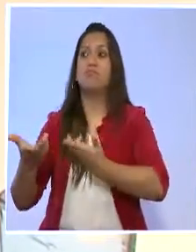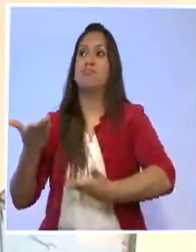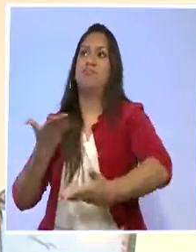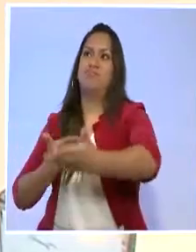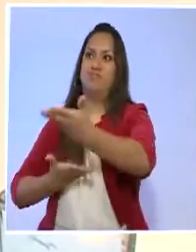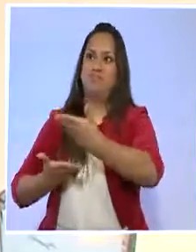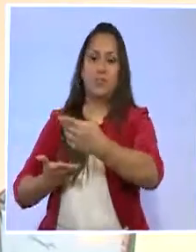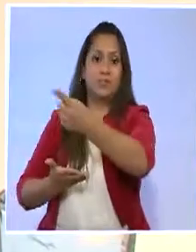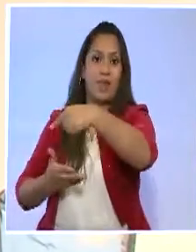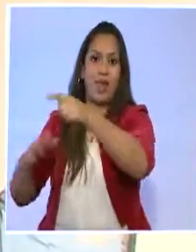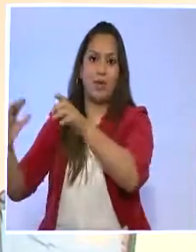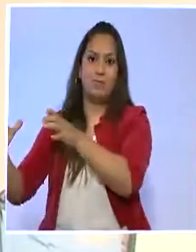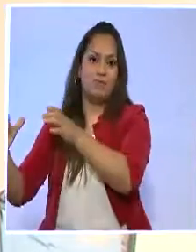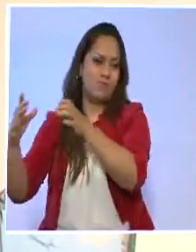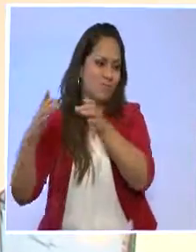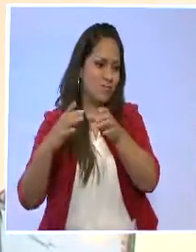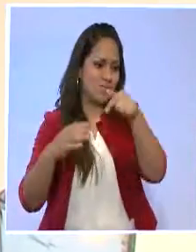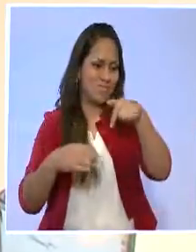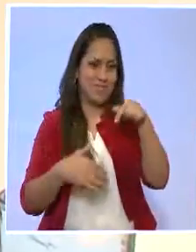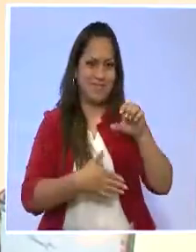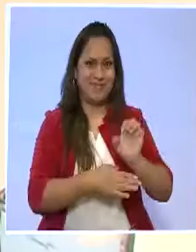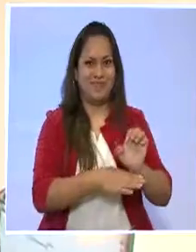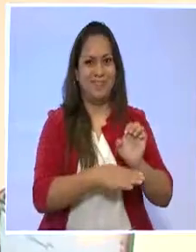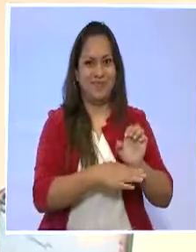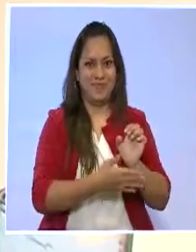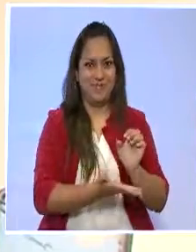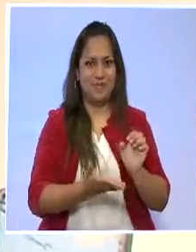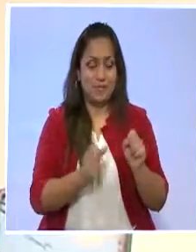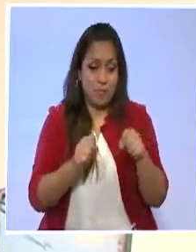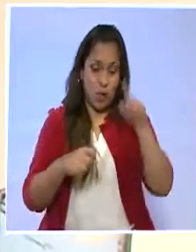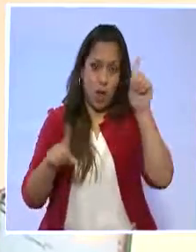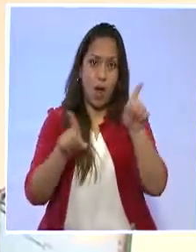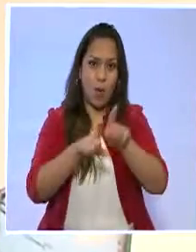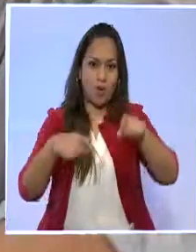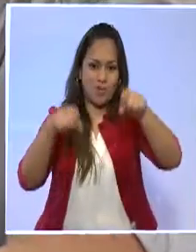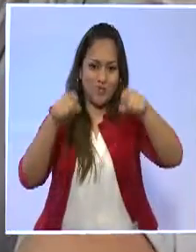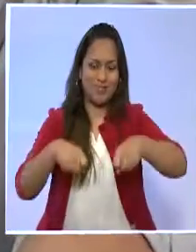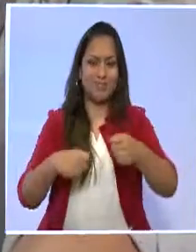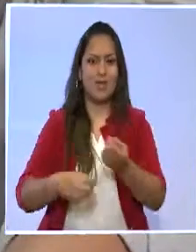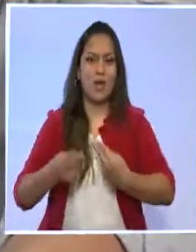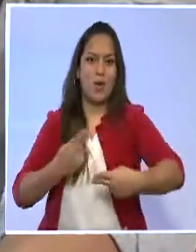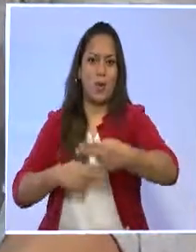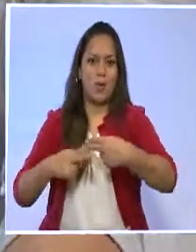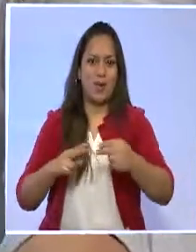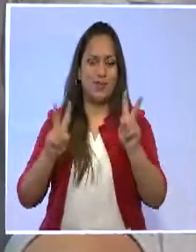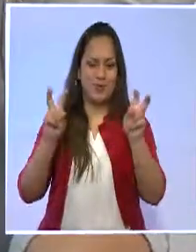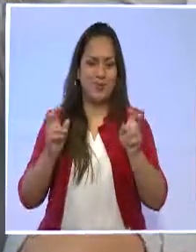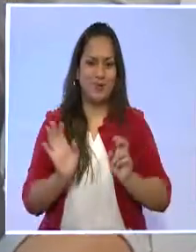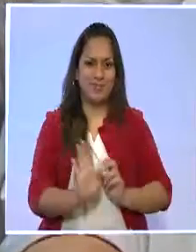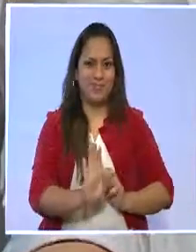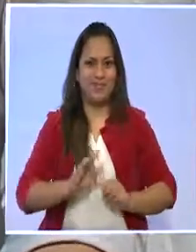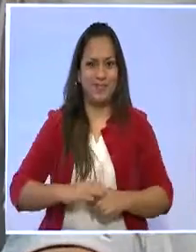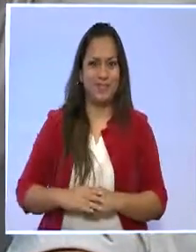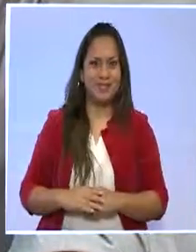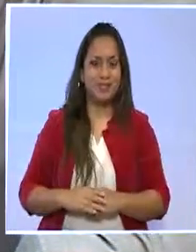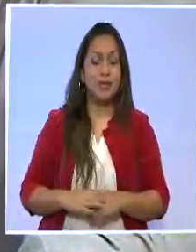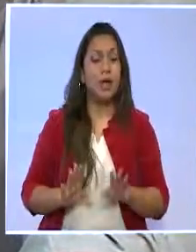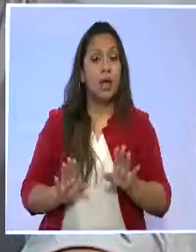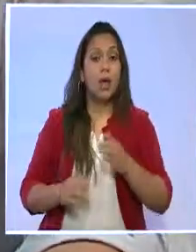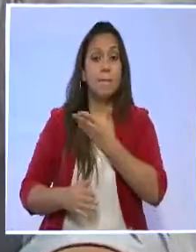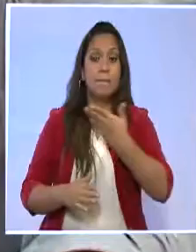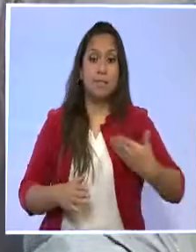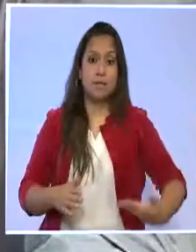y el caribe potencializando principalmente acuerdos de comercio decía la señora presidenta de el parlamento ruso